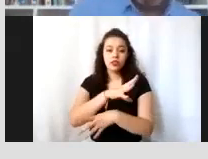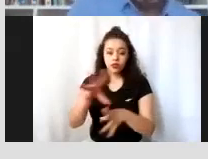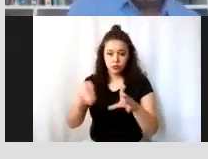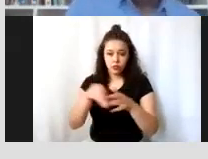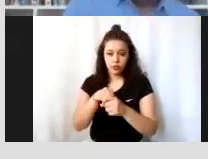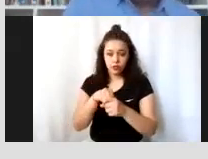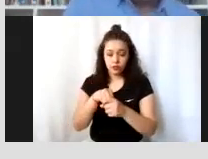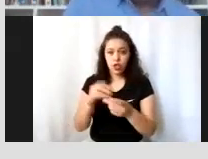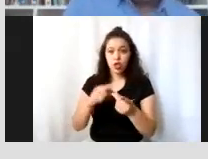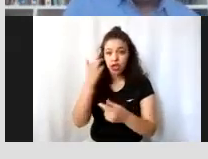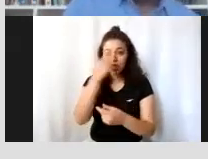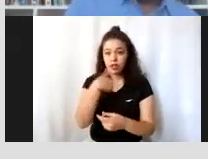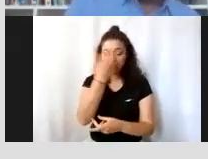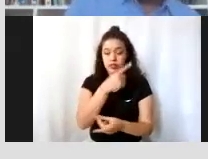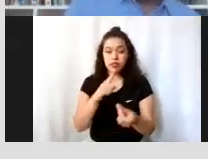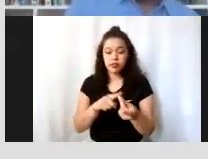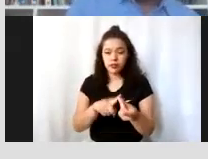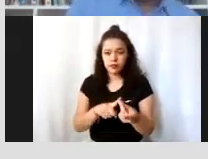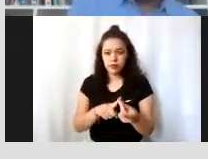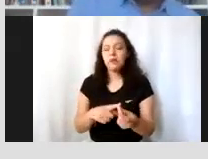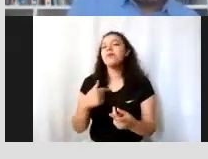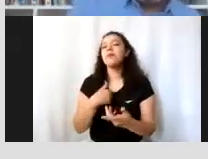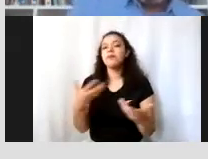elementos. Lo que yo voy a hacer